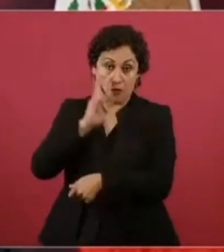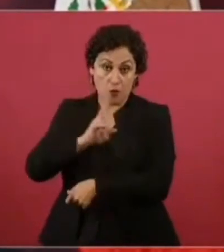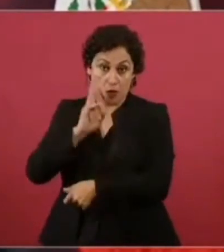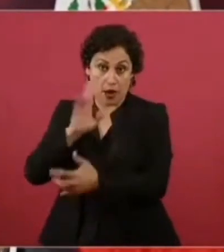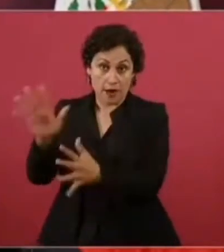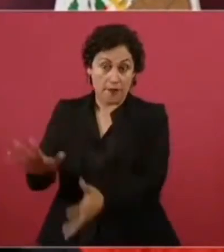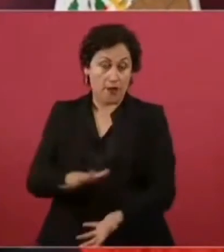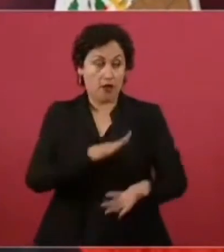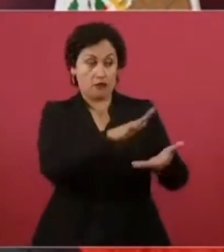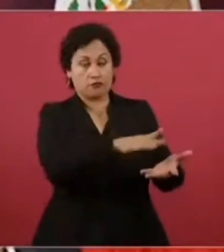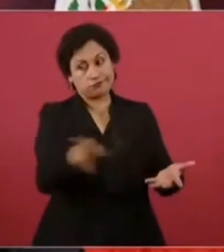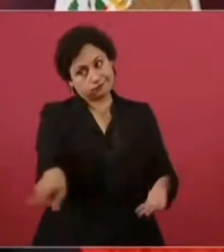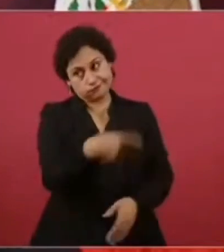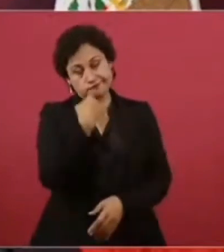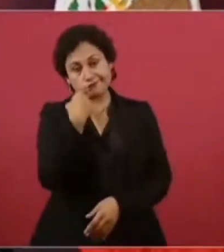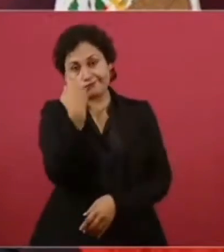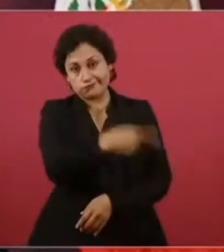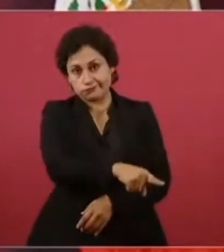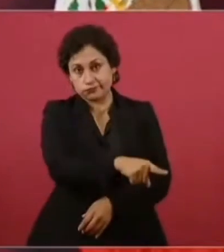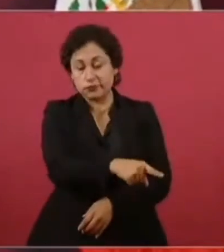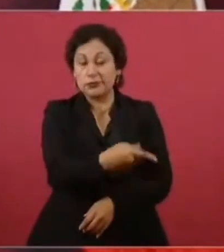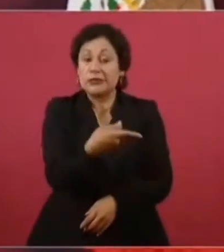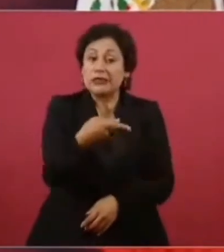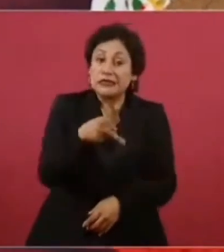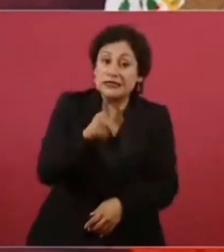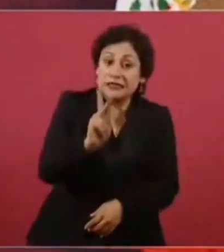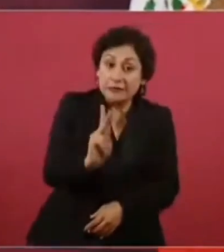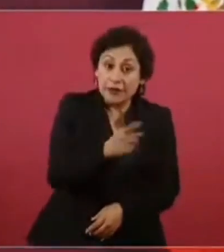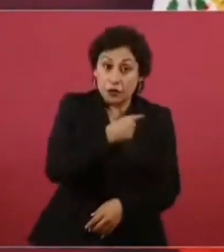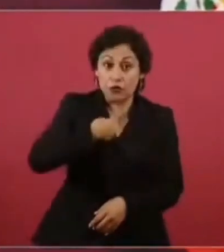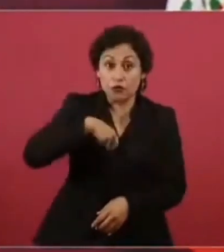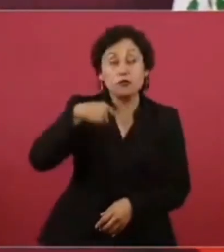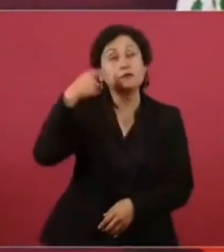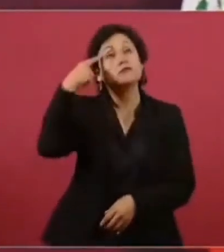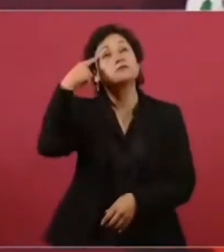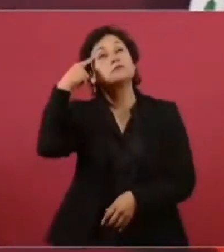Pero no tenemos el afán de perseguir a nadie,